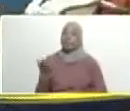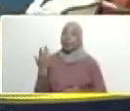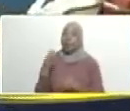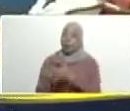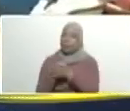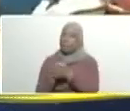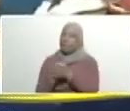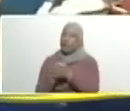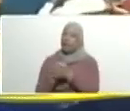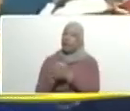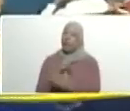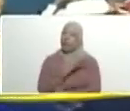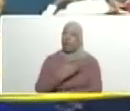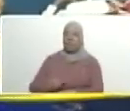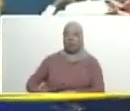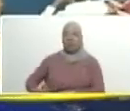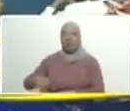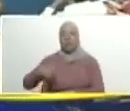compañera primera ministra,